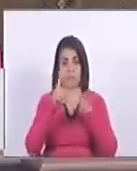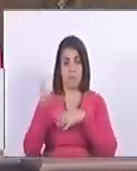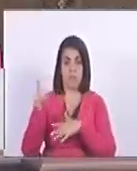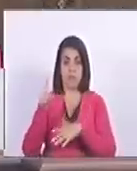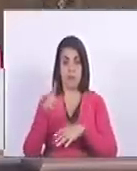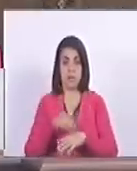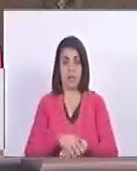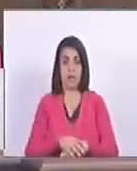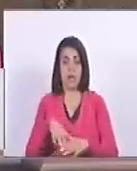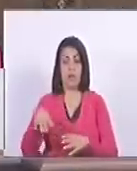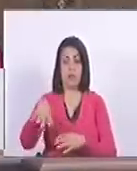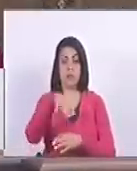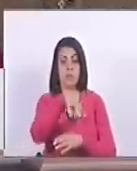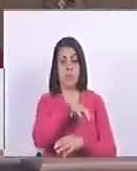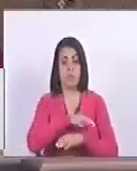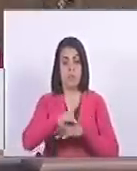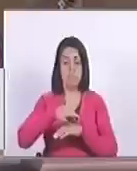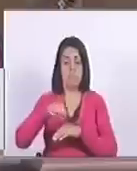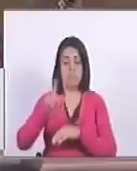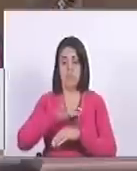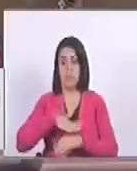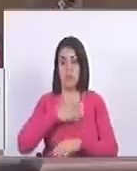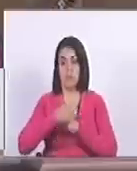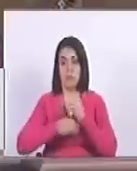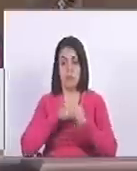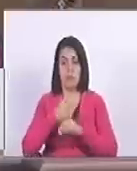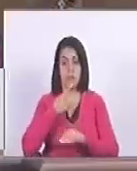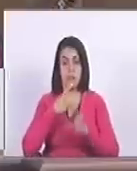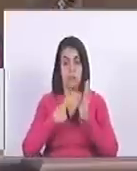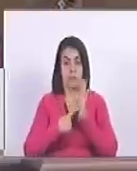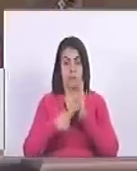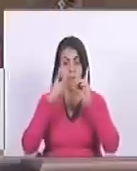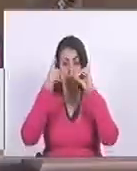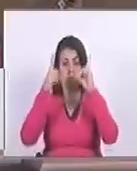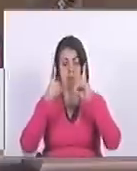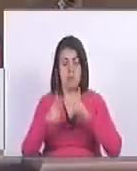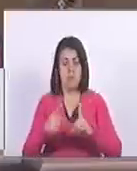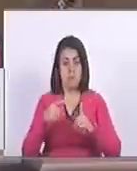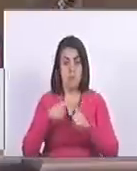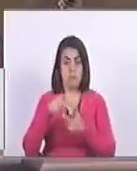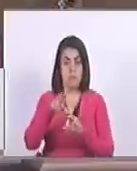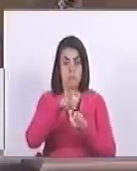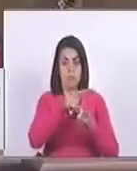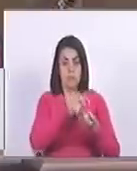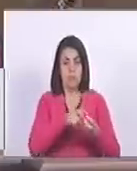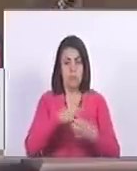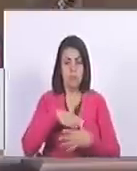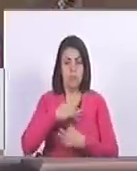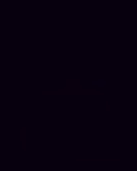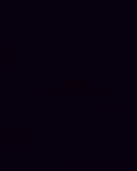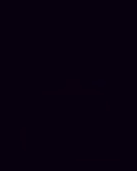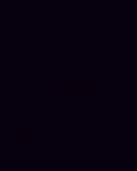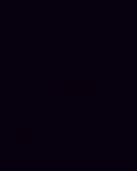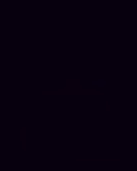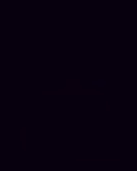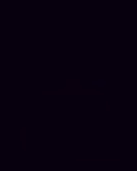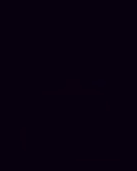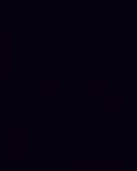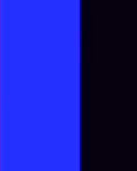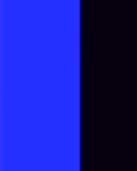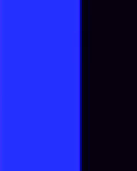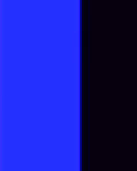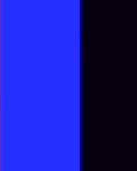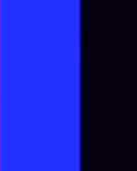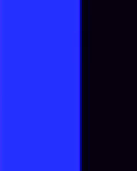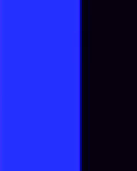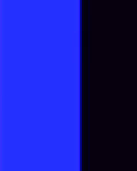16. Los estados y municipios no podrán aplicar en la determinación y cobro de los intereses moratorios que reciben.